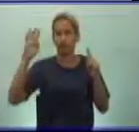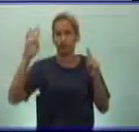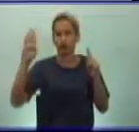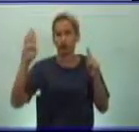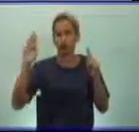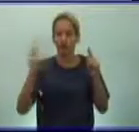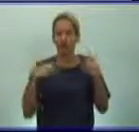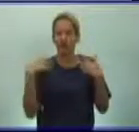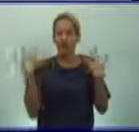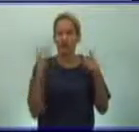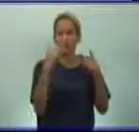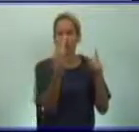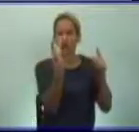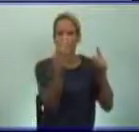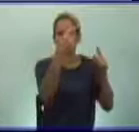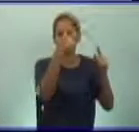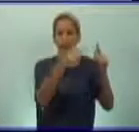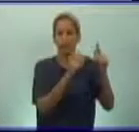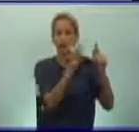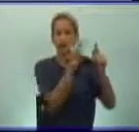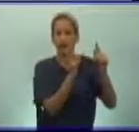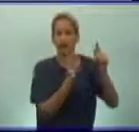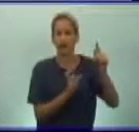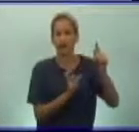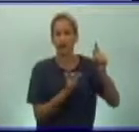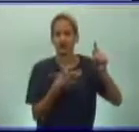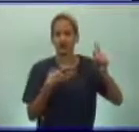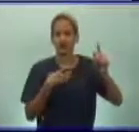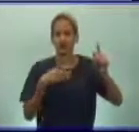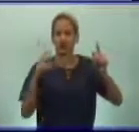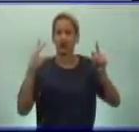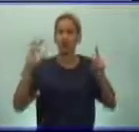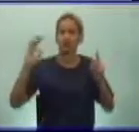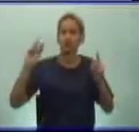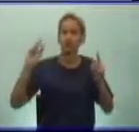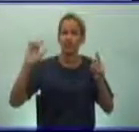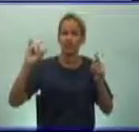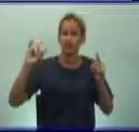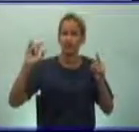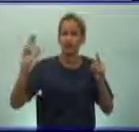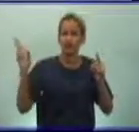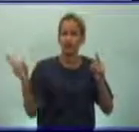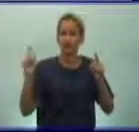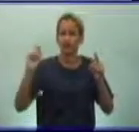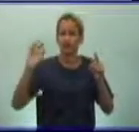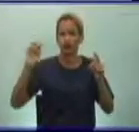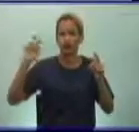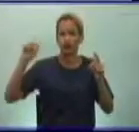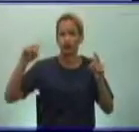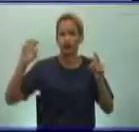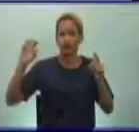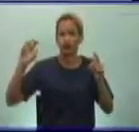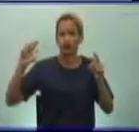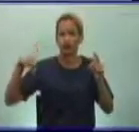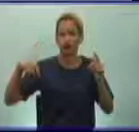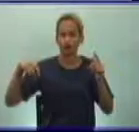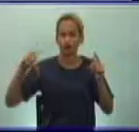palabras extraídas del texto tienen diptongo? Todavía,